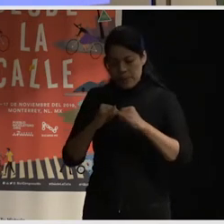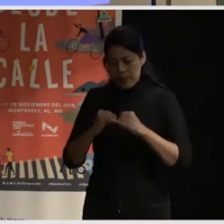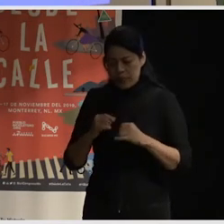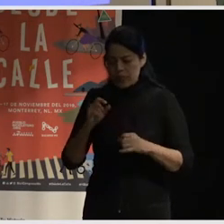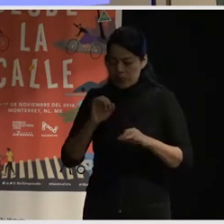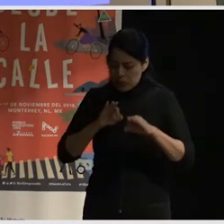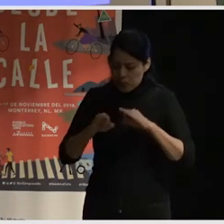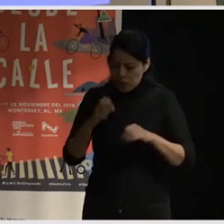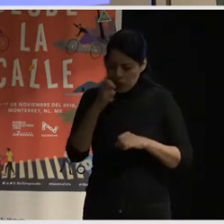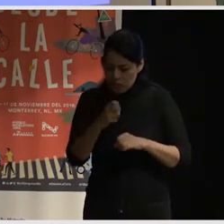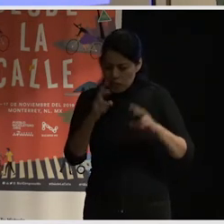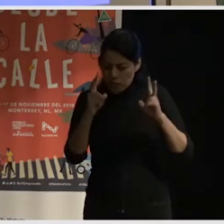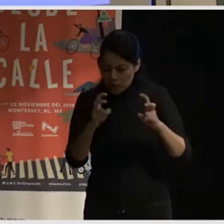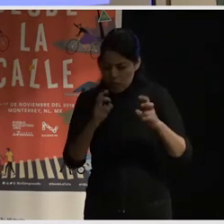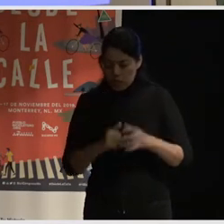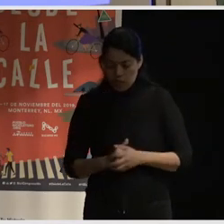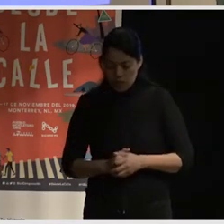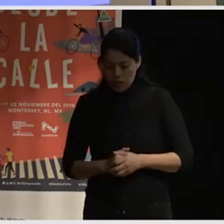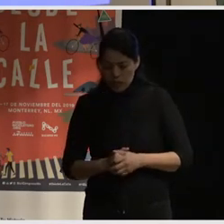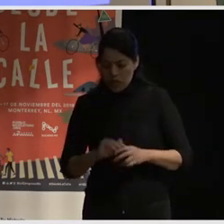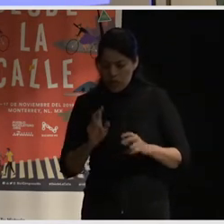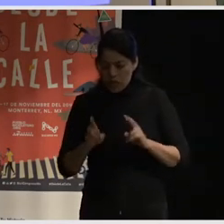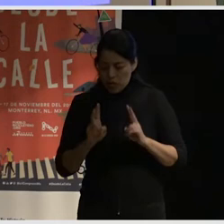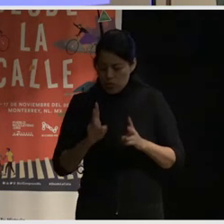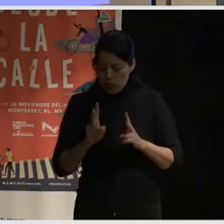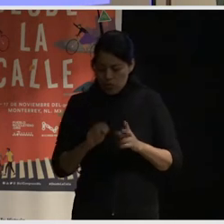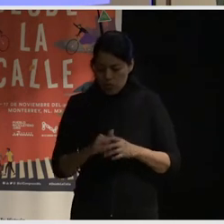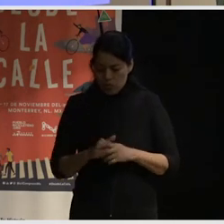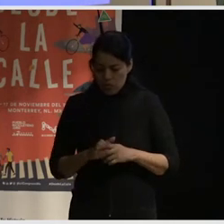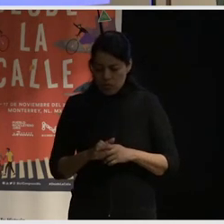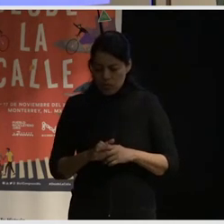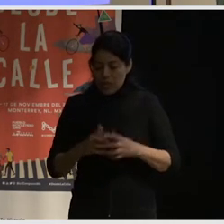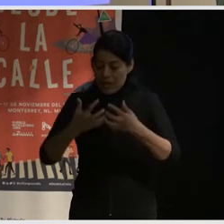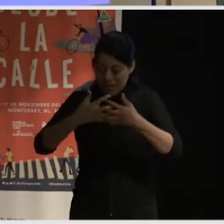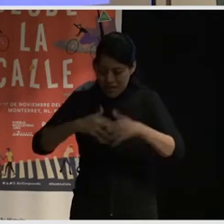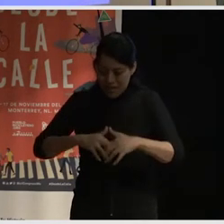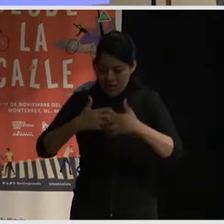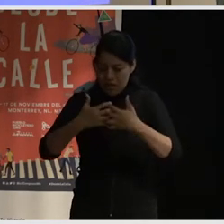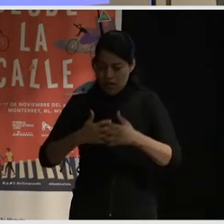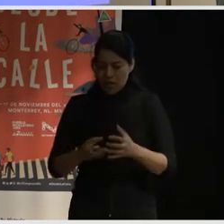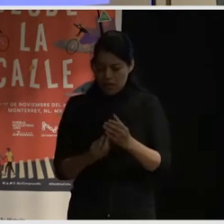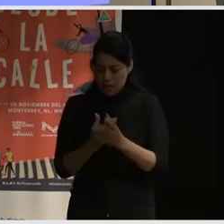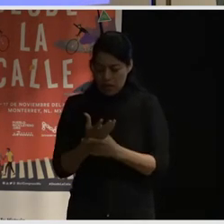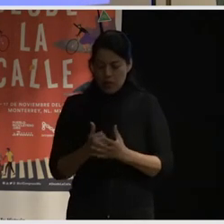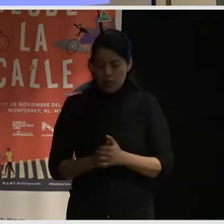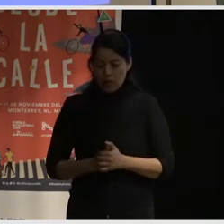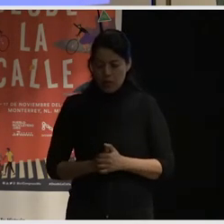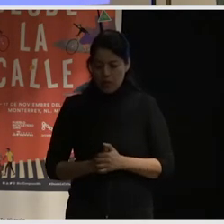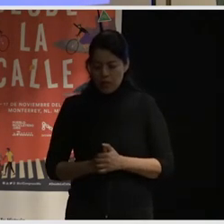temas reversa hablando y estoy hablando como hablo de reversa estoy hablando de la industria automotriz otra vez de nuevo